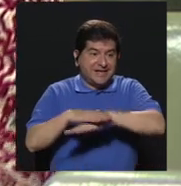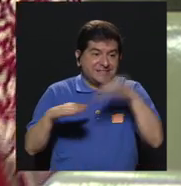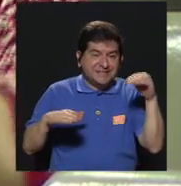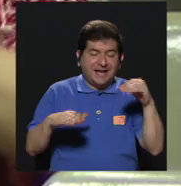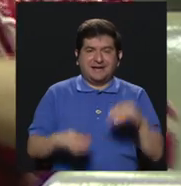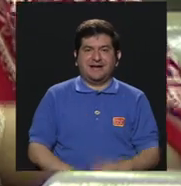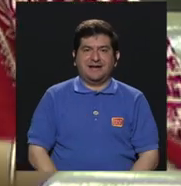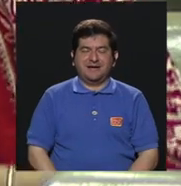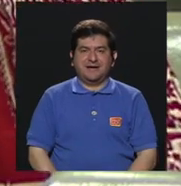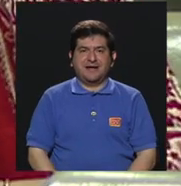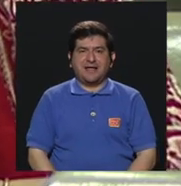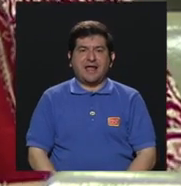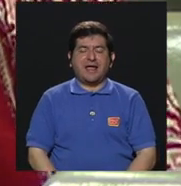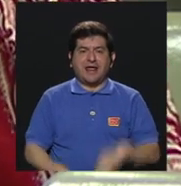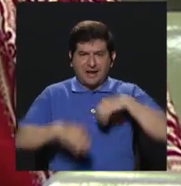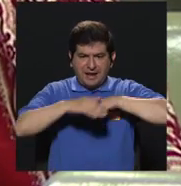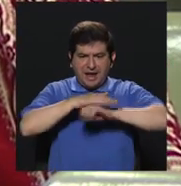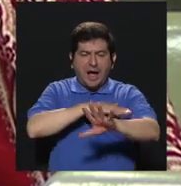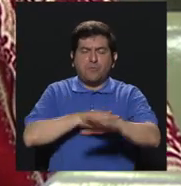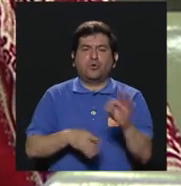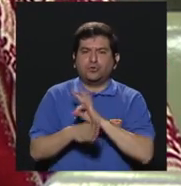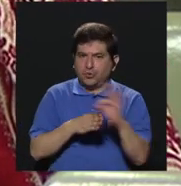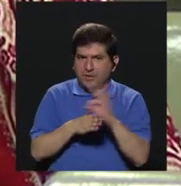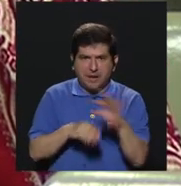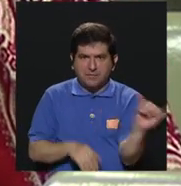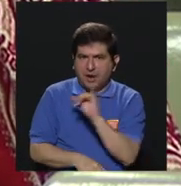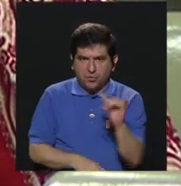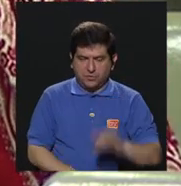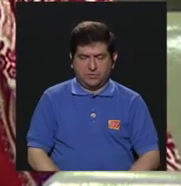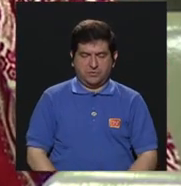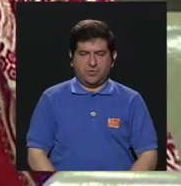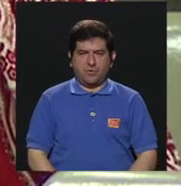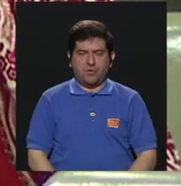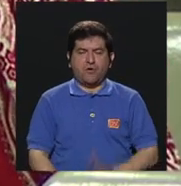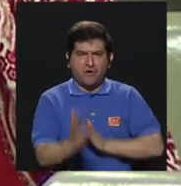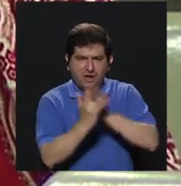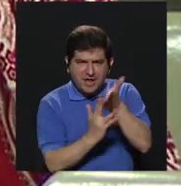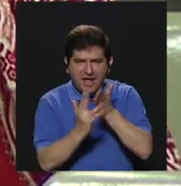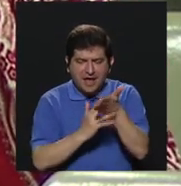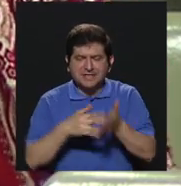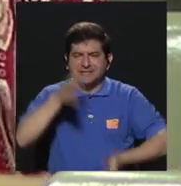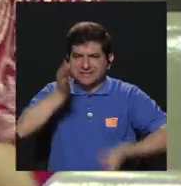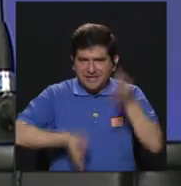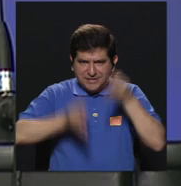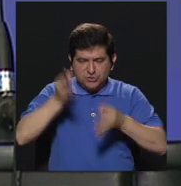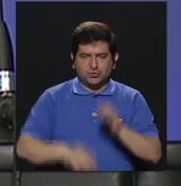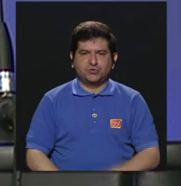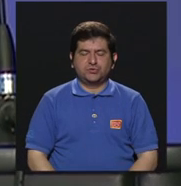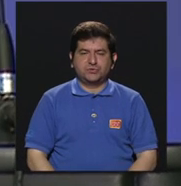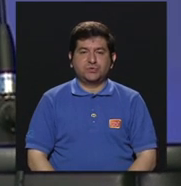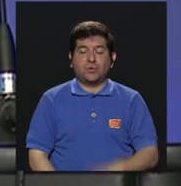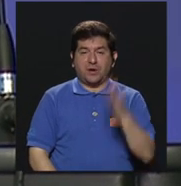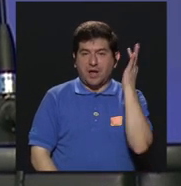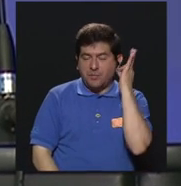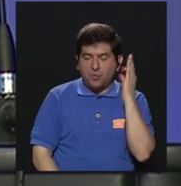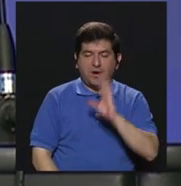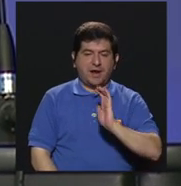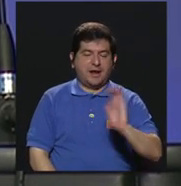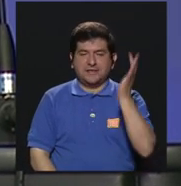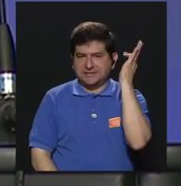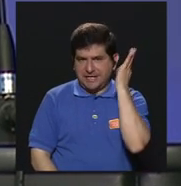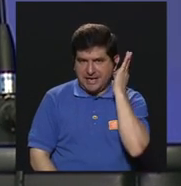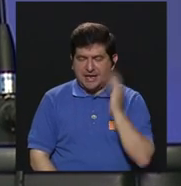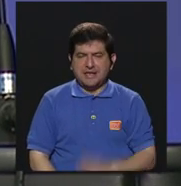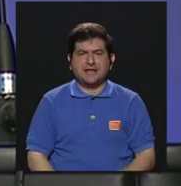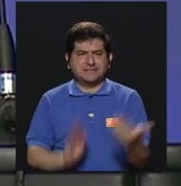prohíben el aborto terapéutico también, y el acceso a la justicia para las mujeres y las niñas